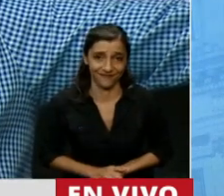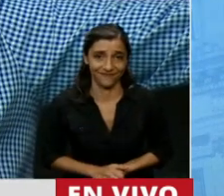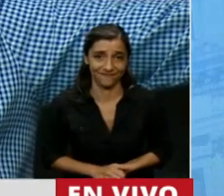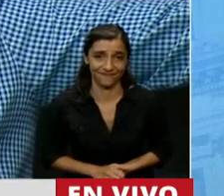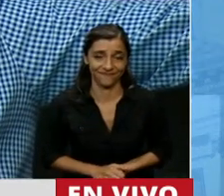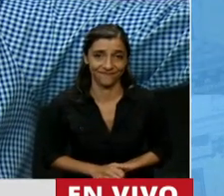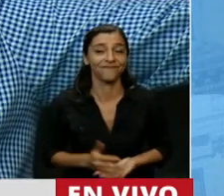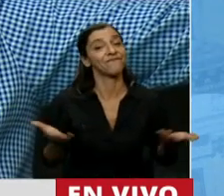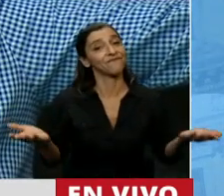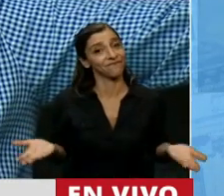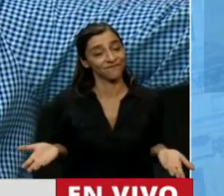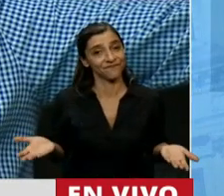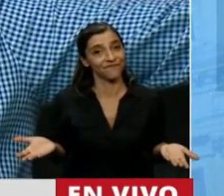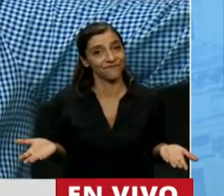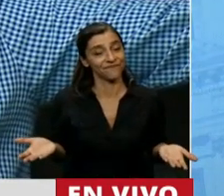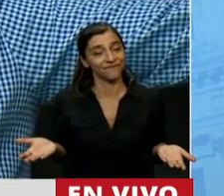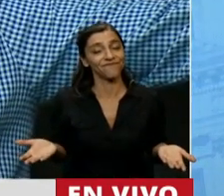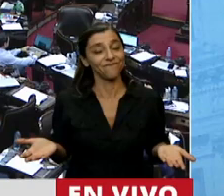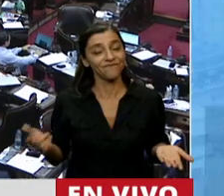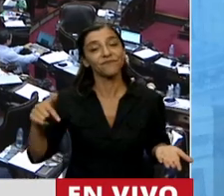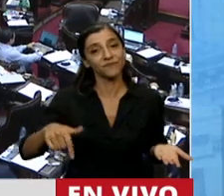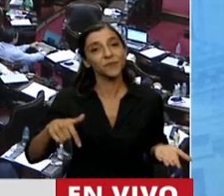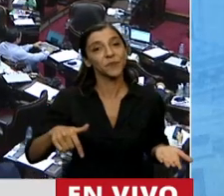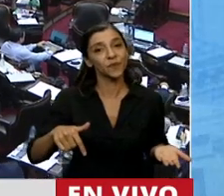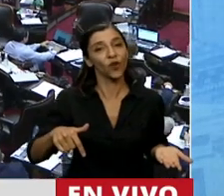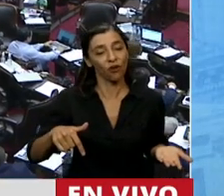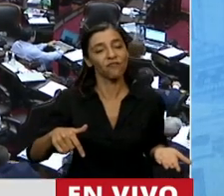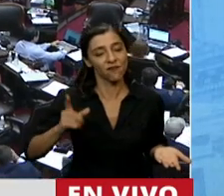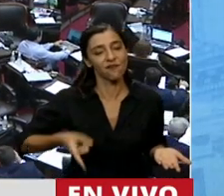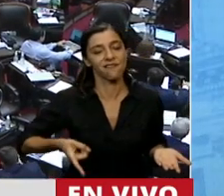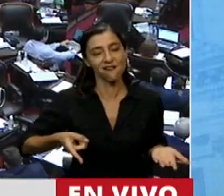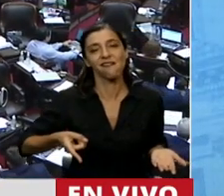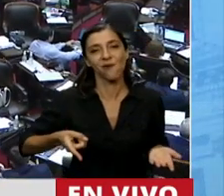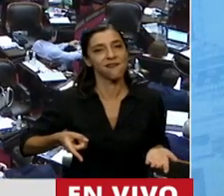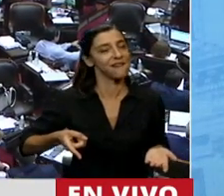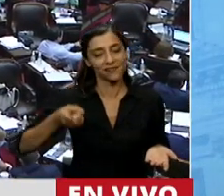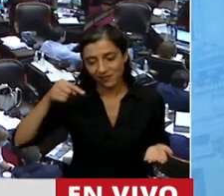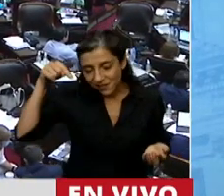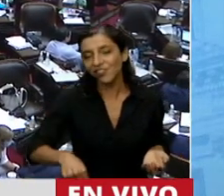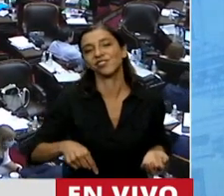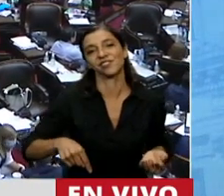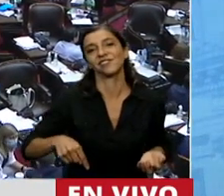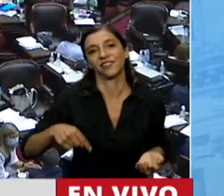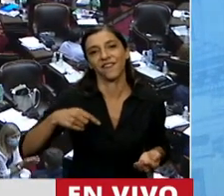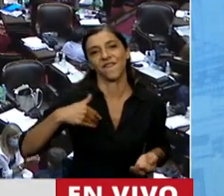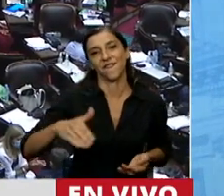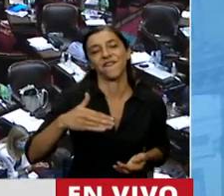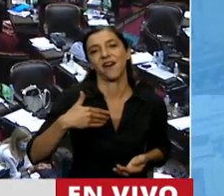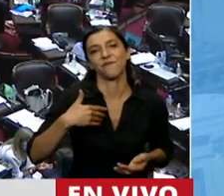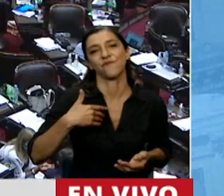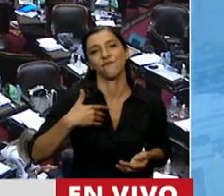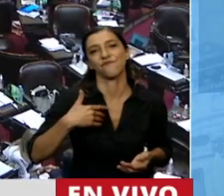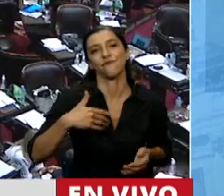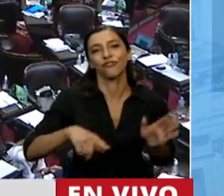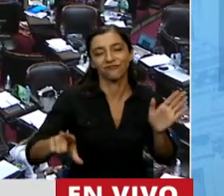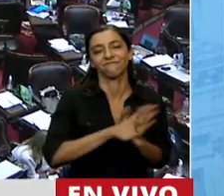Sin embargo, hoy vamos a dar un paso más para conquistar derechos. Hoy vamos a festejar